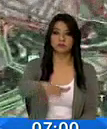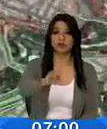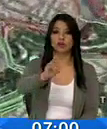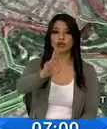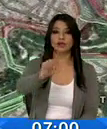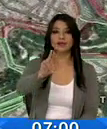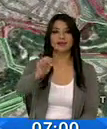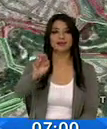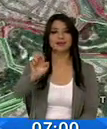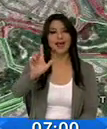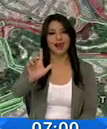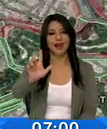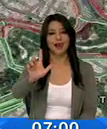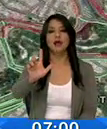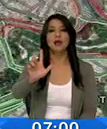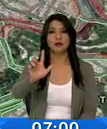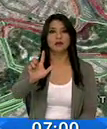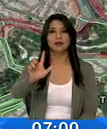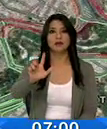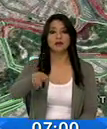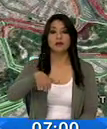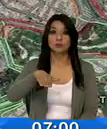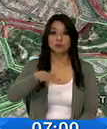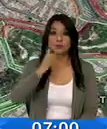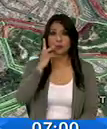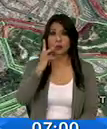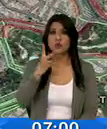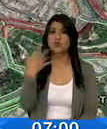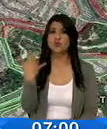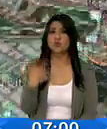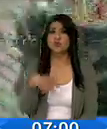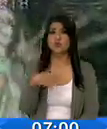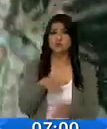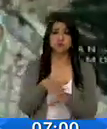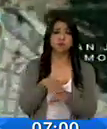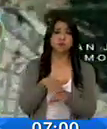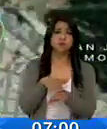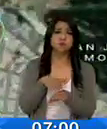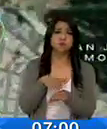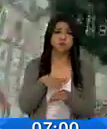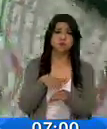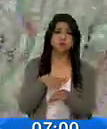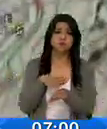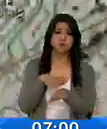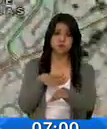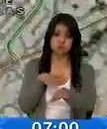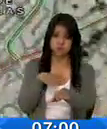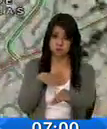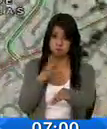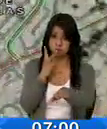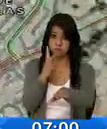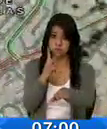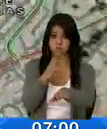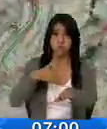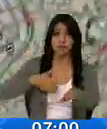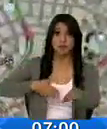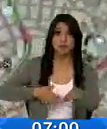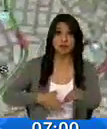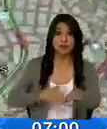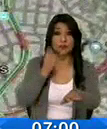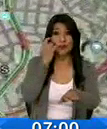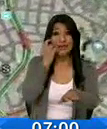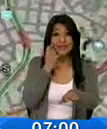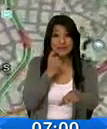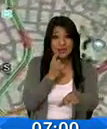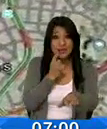o la conocida José María Velasco Ibarra, vaya viendo que el tráfico también está complicado. Miren ustedes la Simón Bolívar, este es